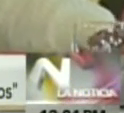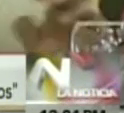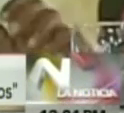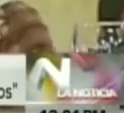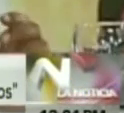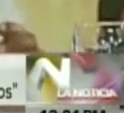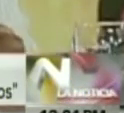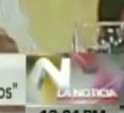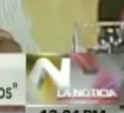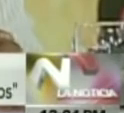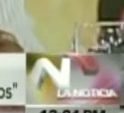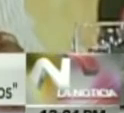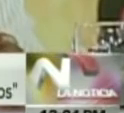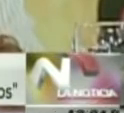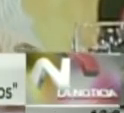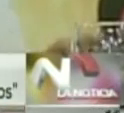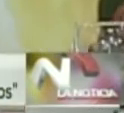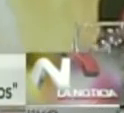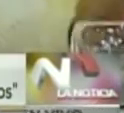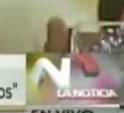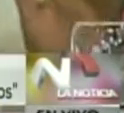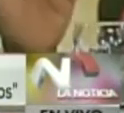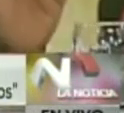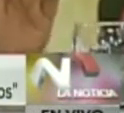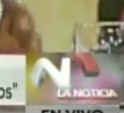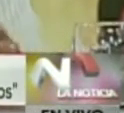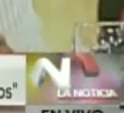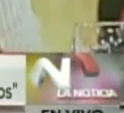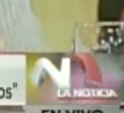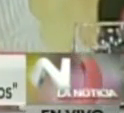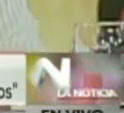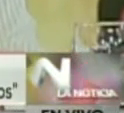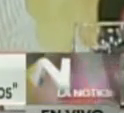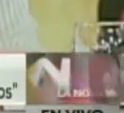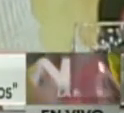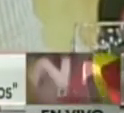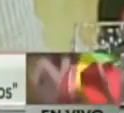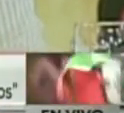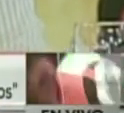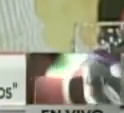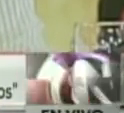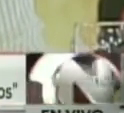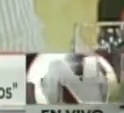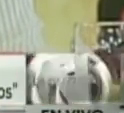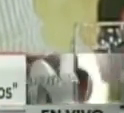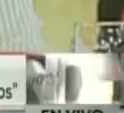a punto de tumbarlo, bueno, es donde viene la ofensiva más fuerte.